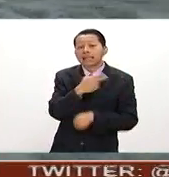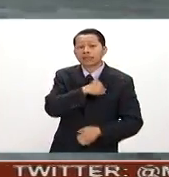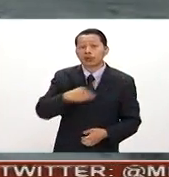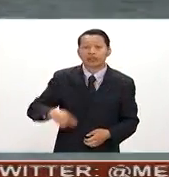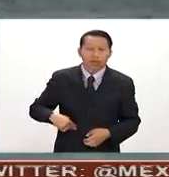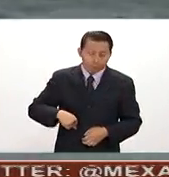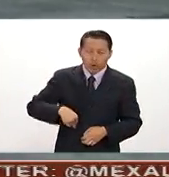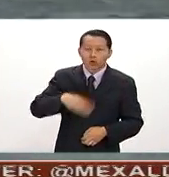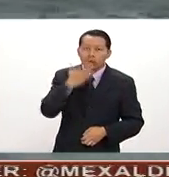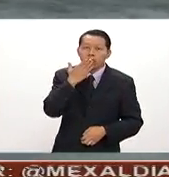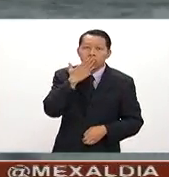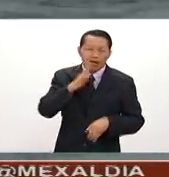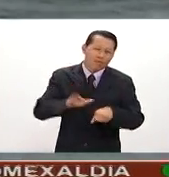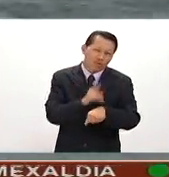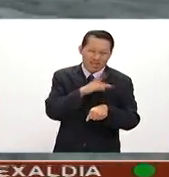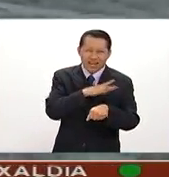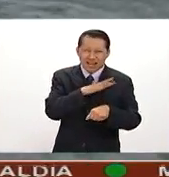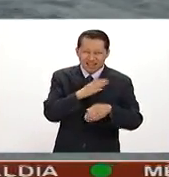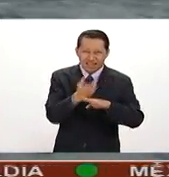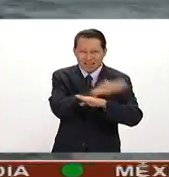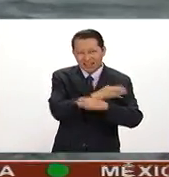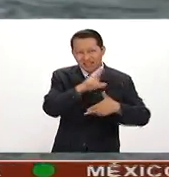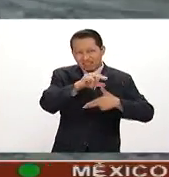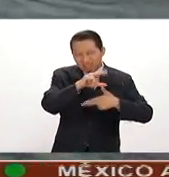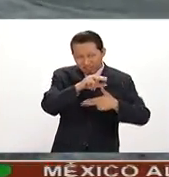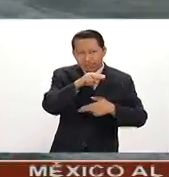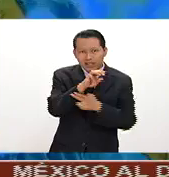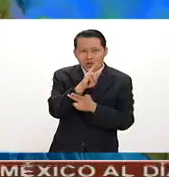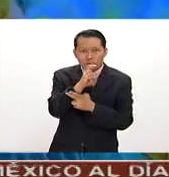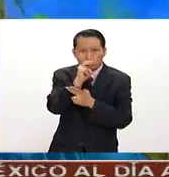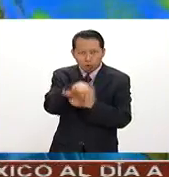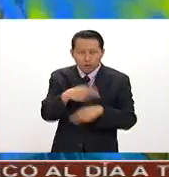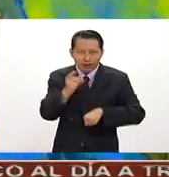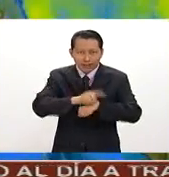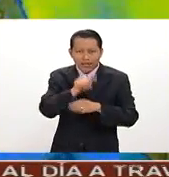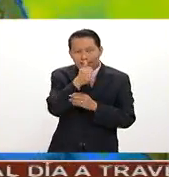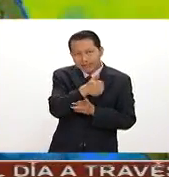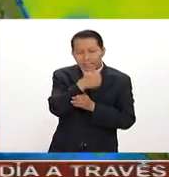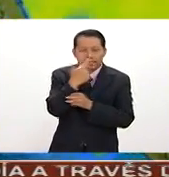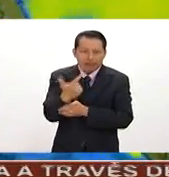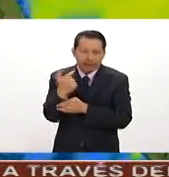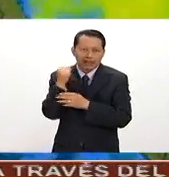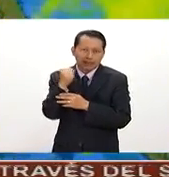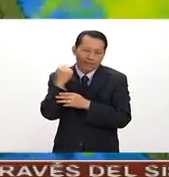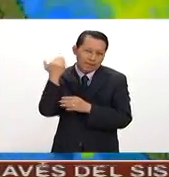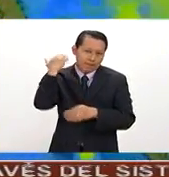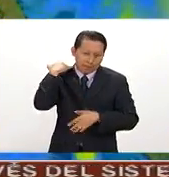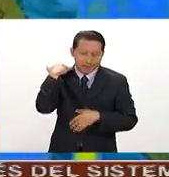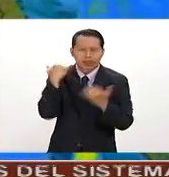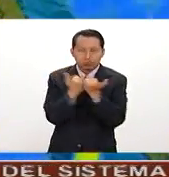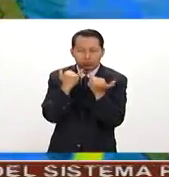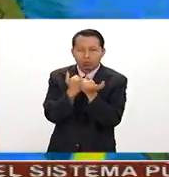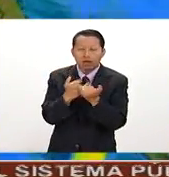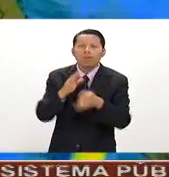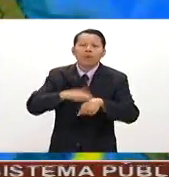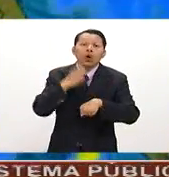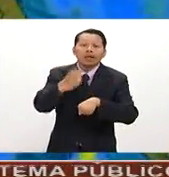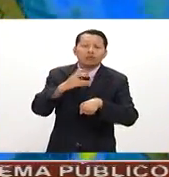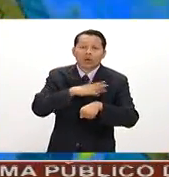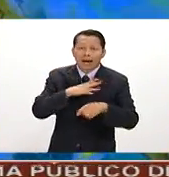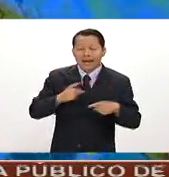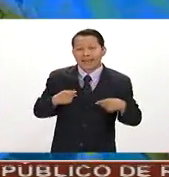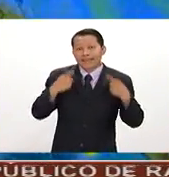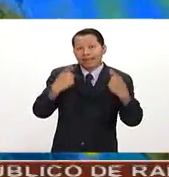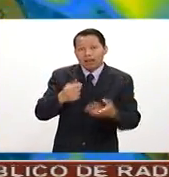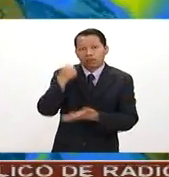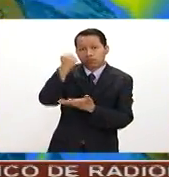Sonora afectados por el paso de la tormenta tropical Newton los días 6 y 7 de septiembre pasados. Por ello, se activó la entrega de